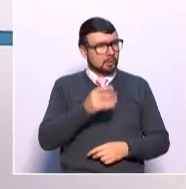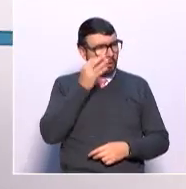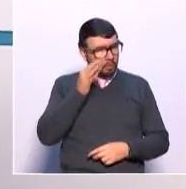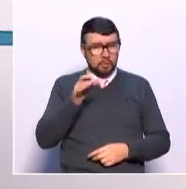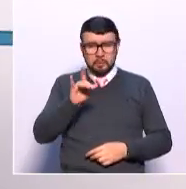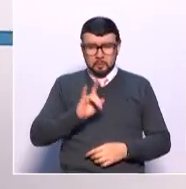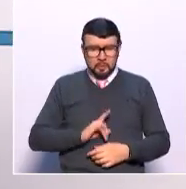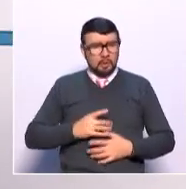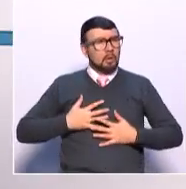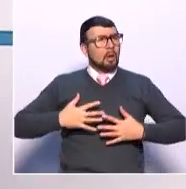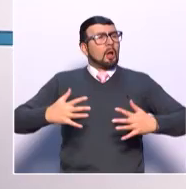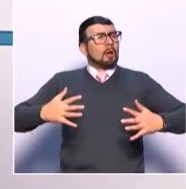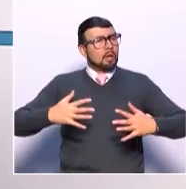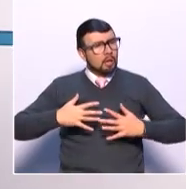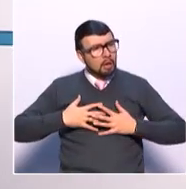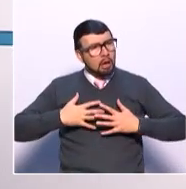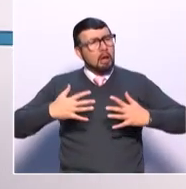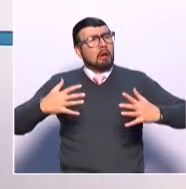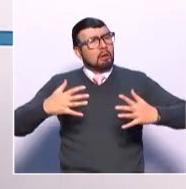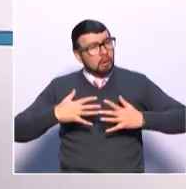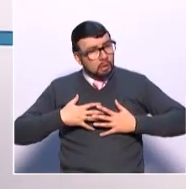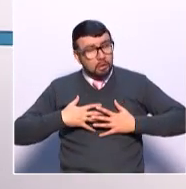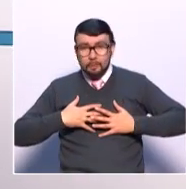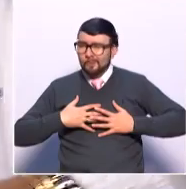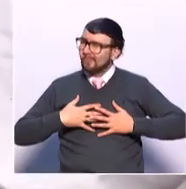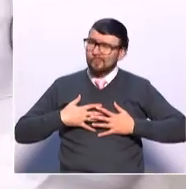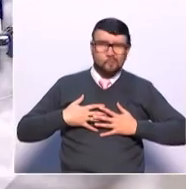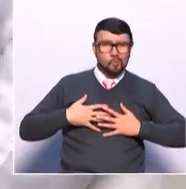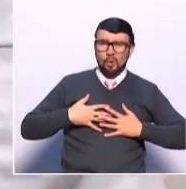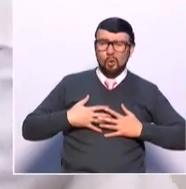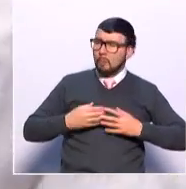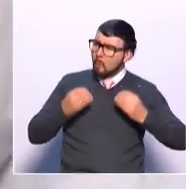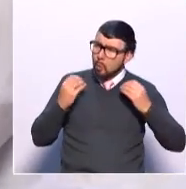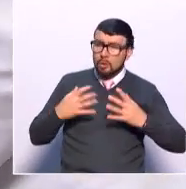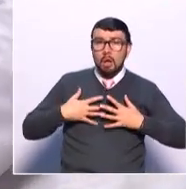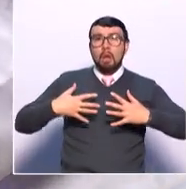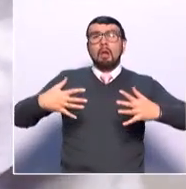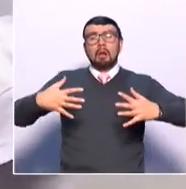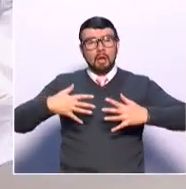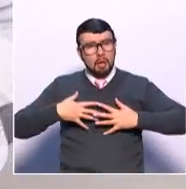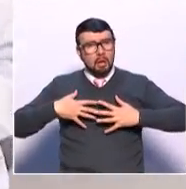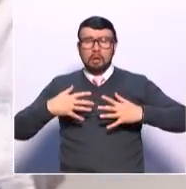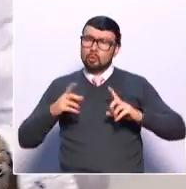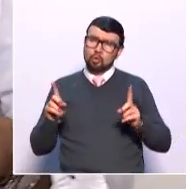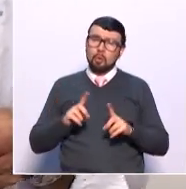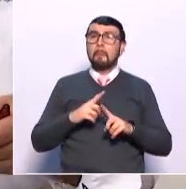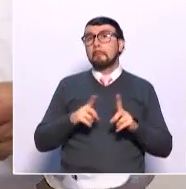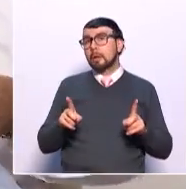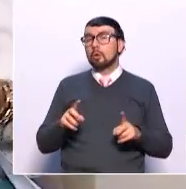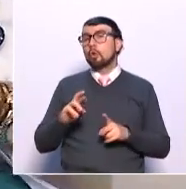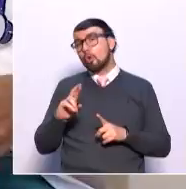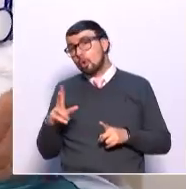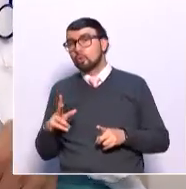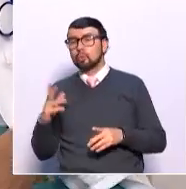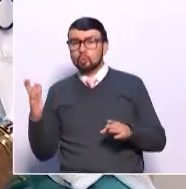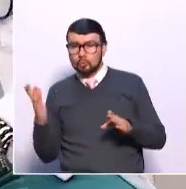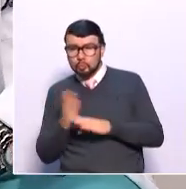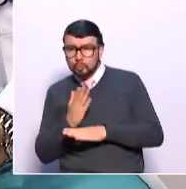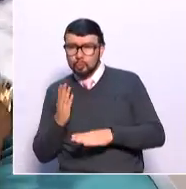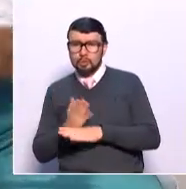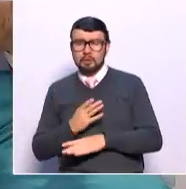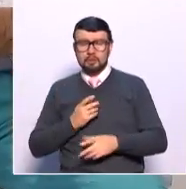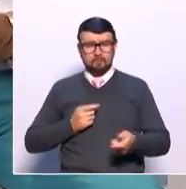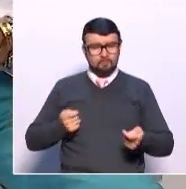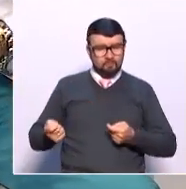como brandon no no tanto como ataques asmáticos pero sí puede causar otros problemas otros procesos digamos